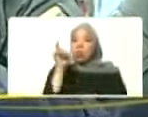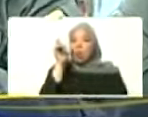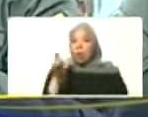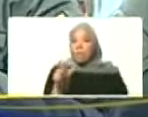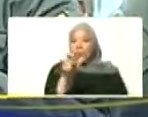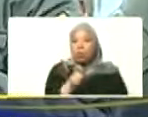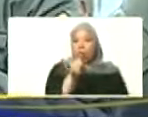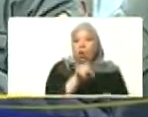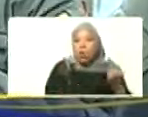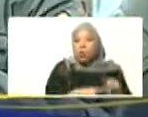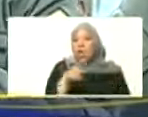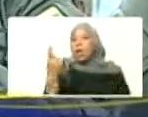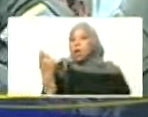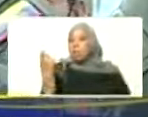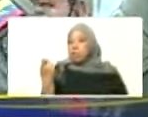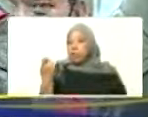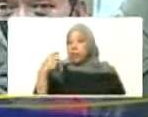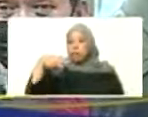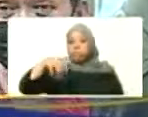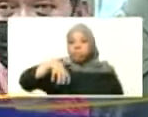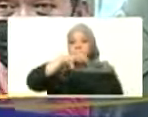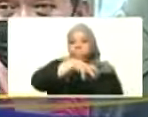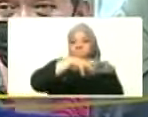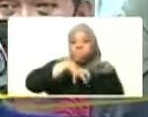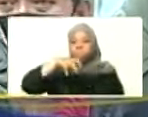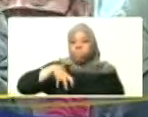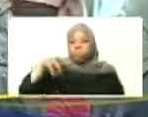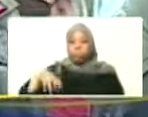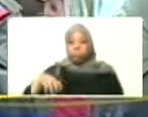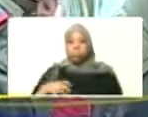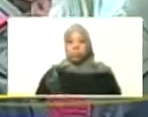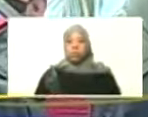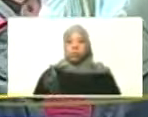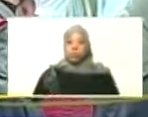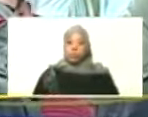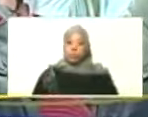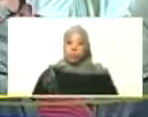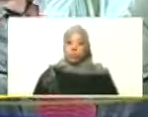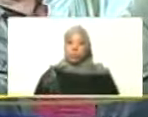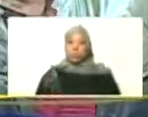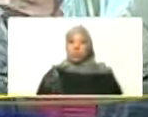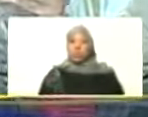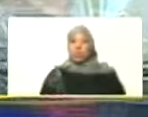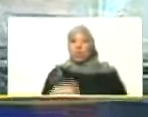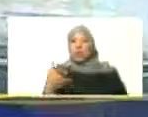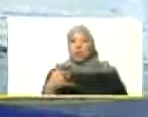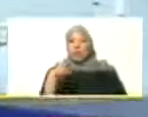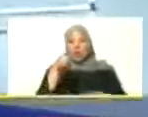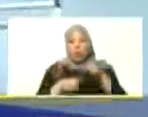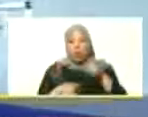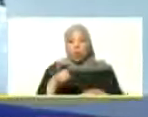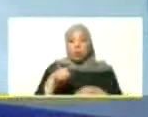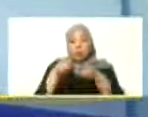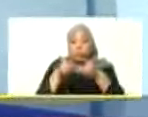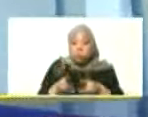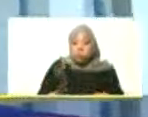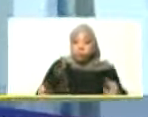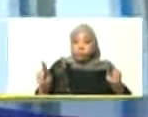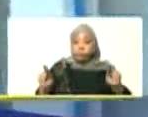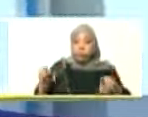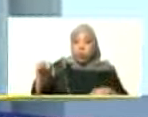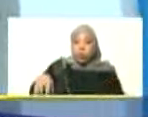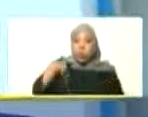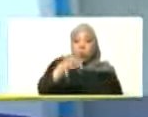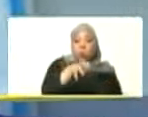suministros a nivel nacional hacia las regiones, es decir, una distribución lineal hasta cada una de las